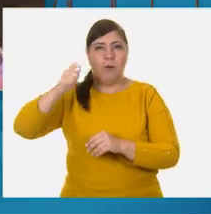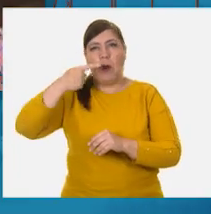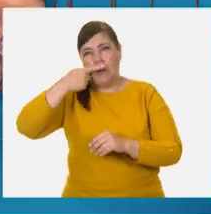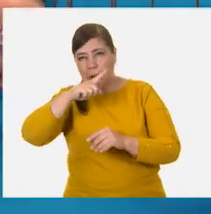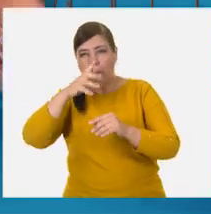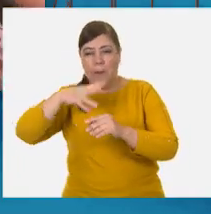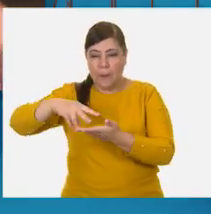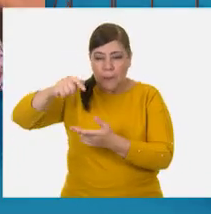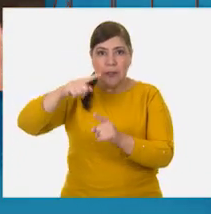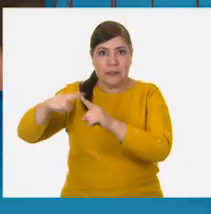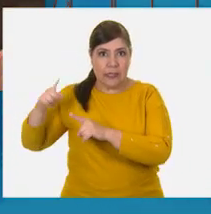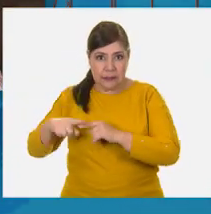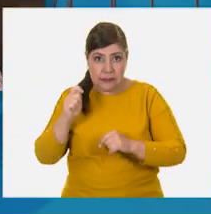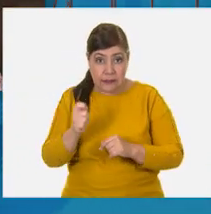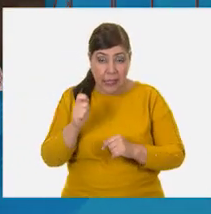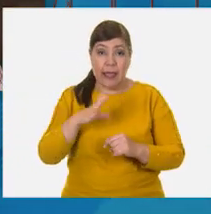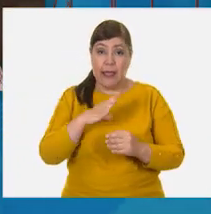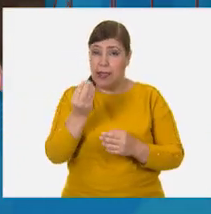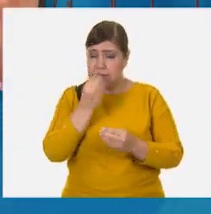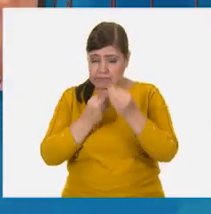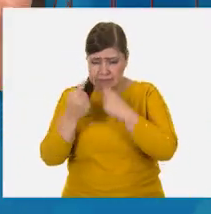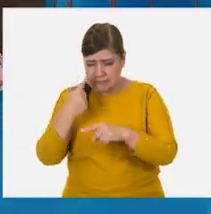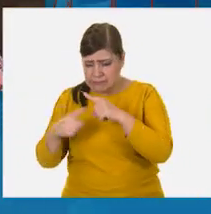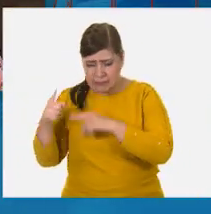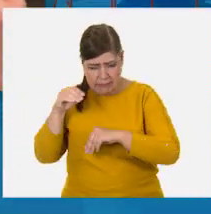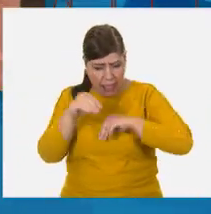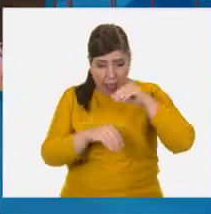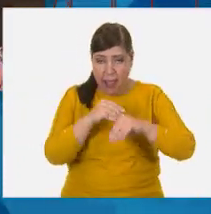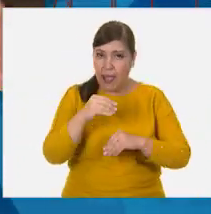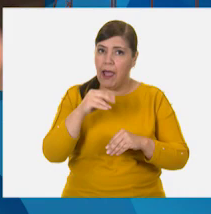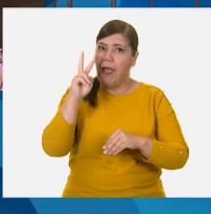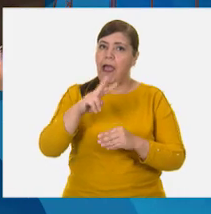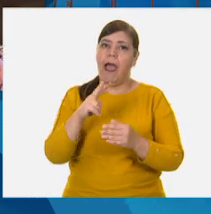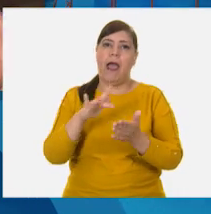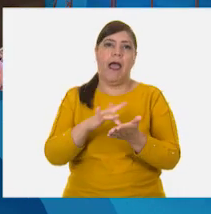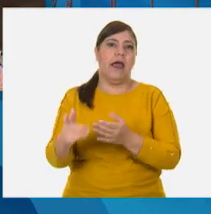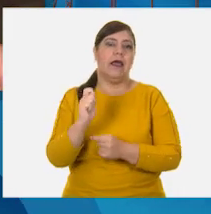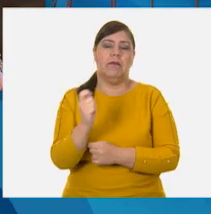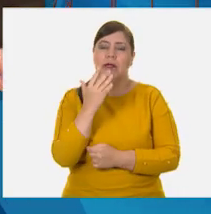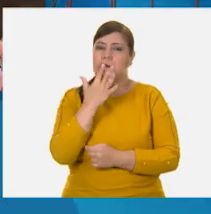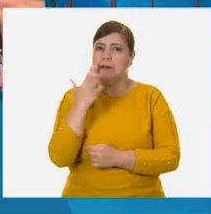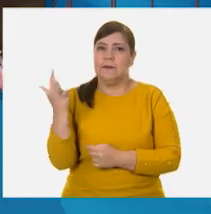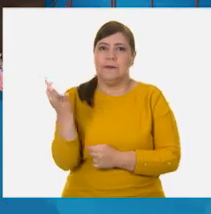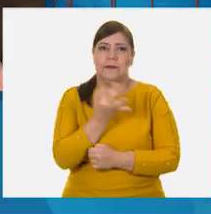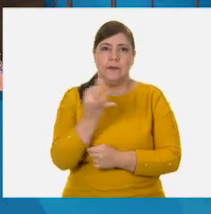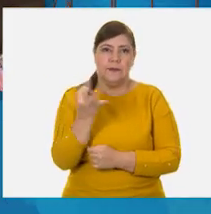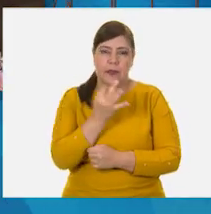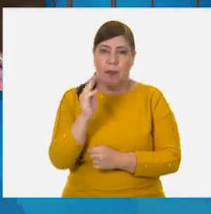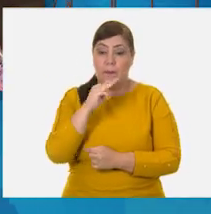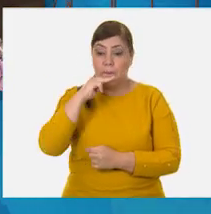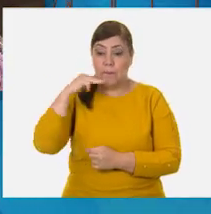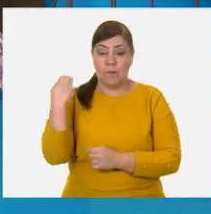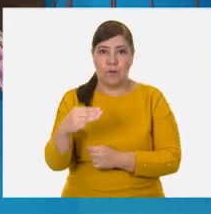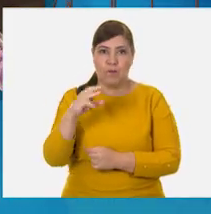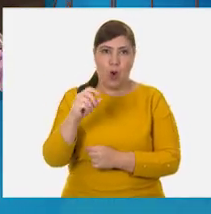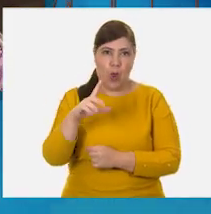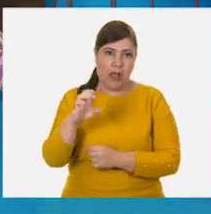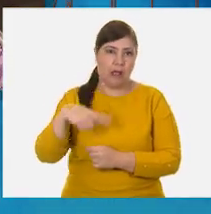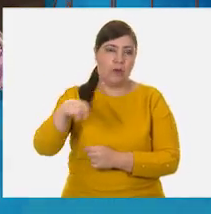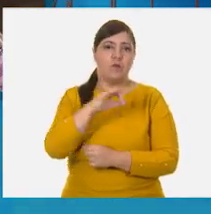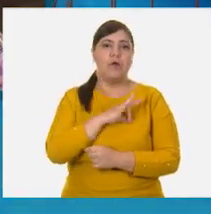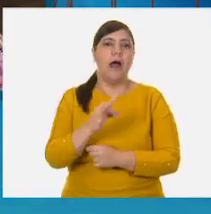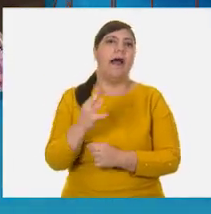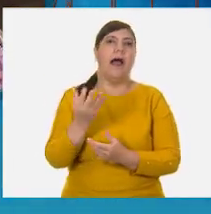¿no? Y esta diversidad de ingredientes es lo que hace tan sabroso este platillo que hoy todos los mexicanos podemos disfrutar en nuestra